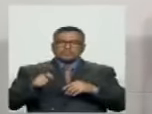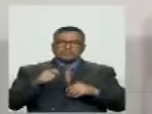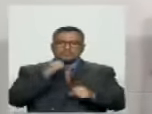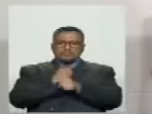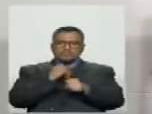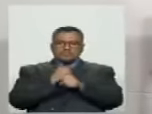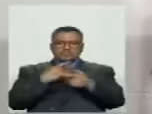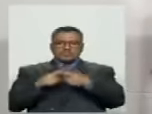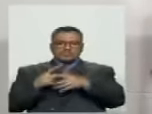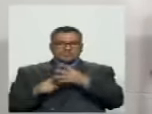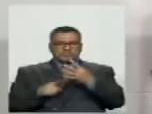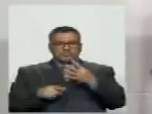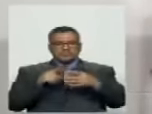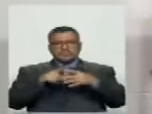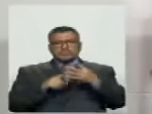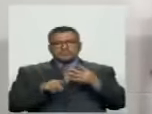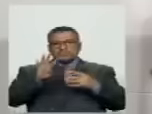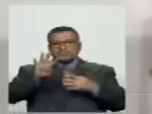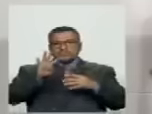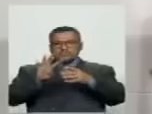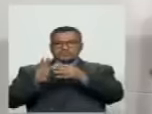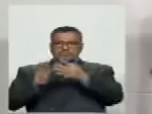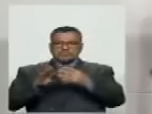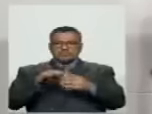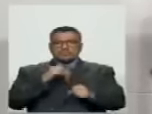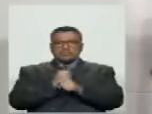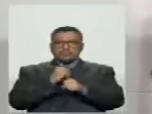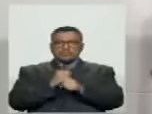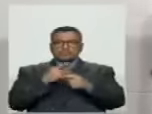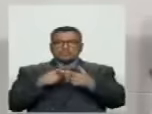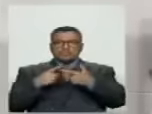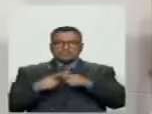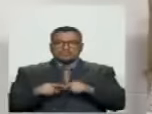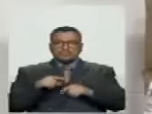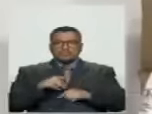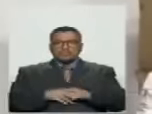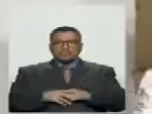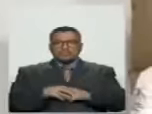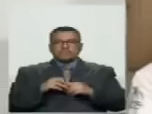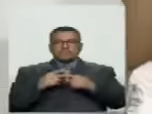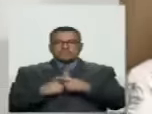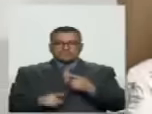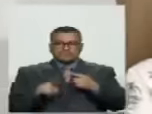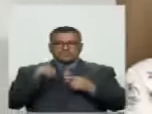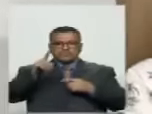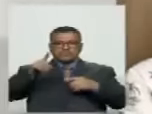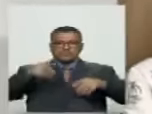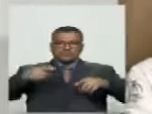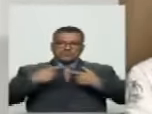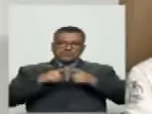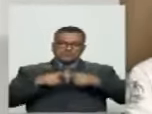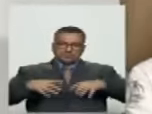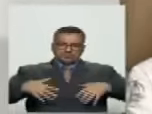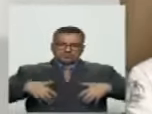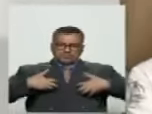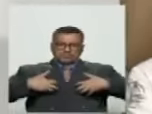los otros cuatro dedos de la mano. Y es lo que nos diferencia de otros primates.